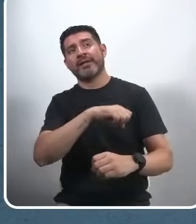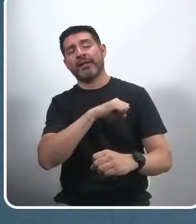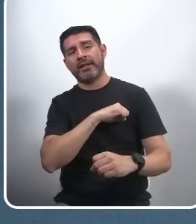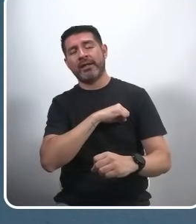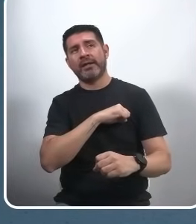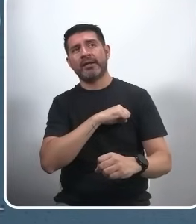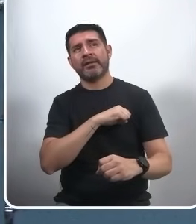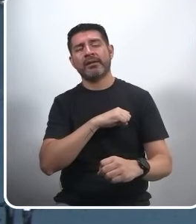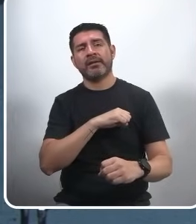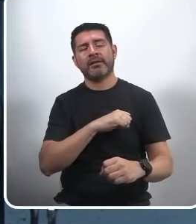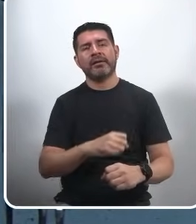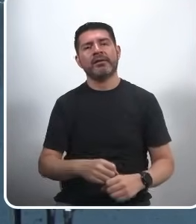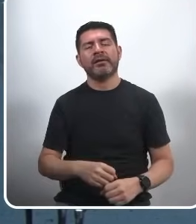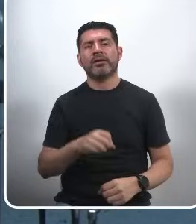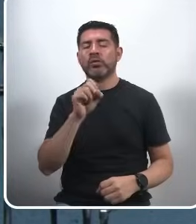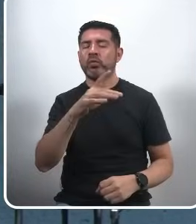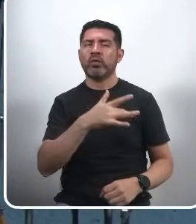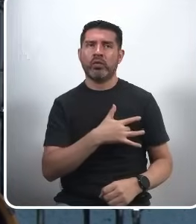yo opino.